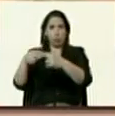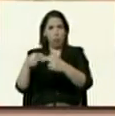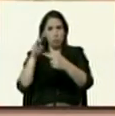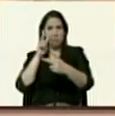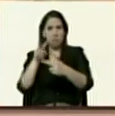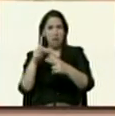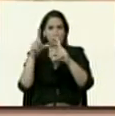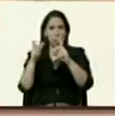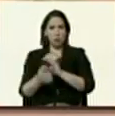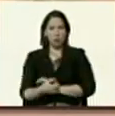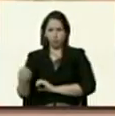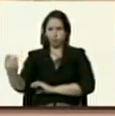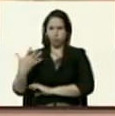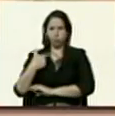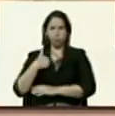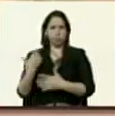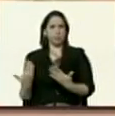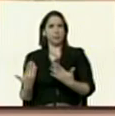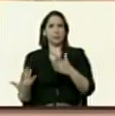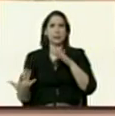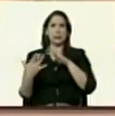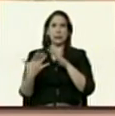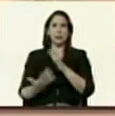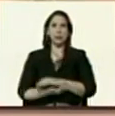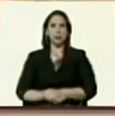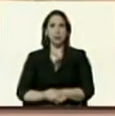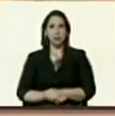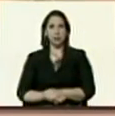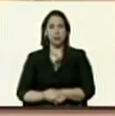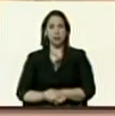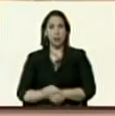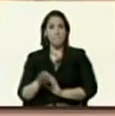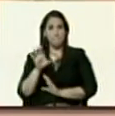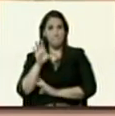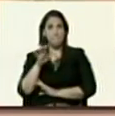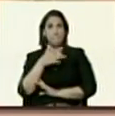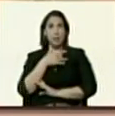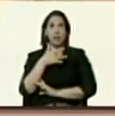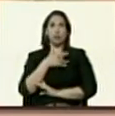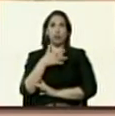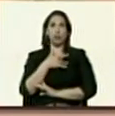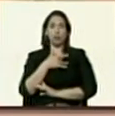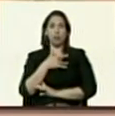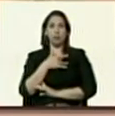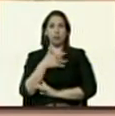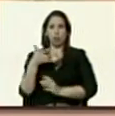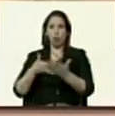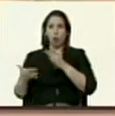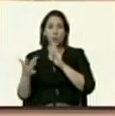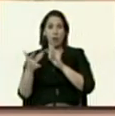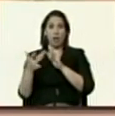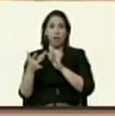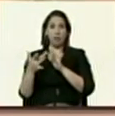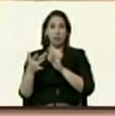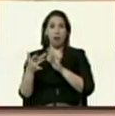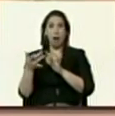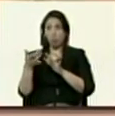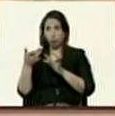Me mandaron la foto directamente, los patriotas cooperantes que estaban en la reunión me mandaron la